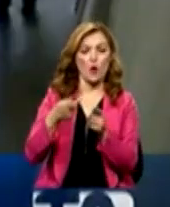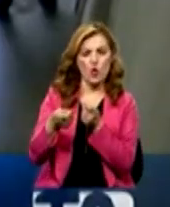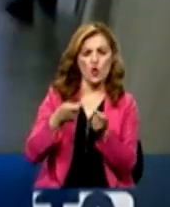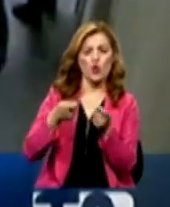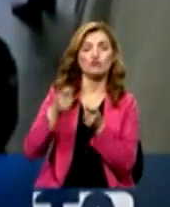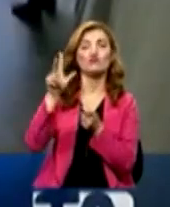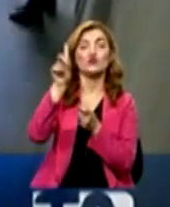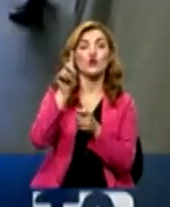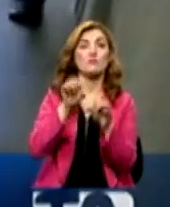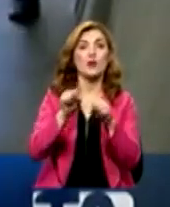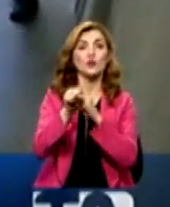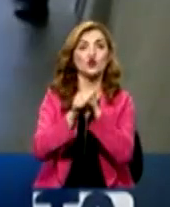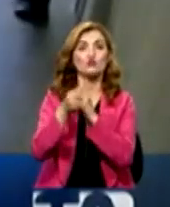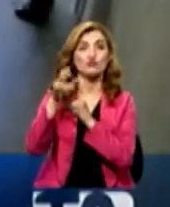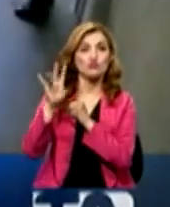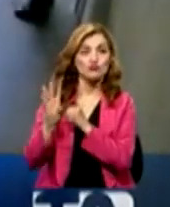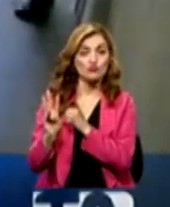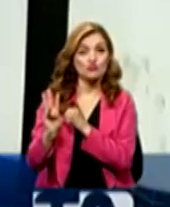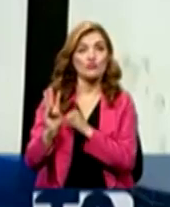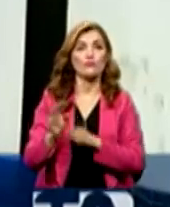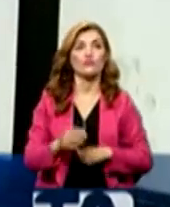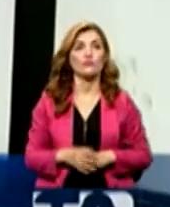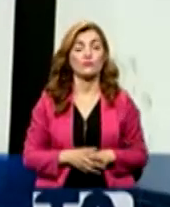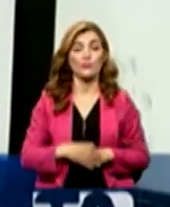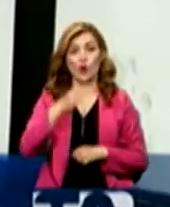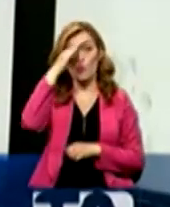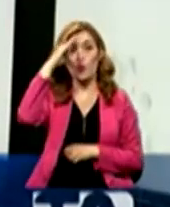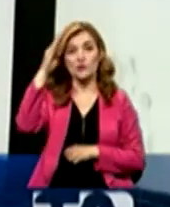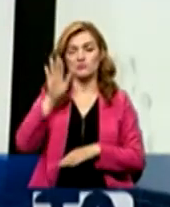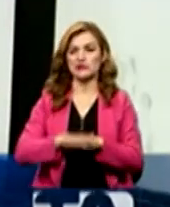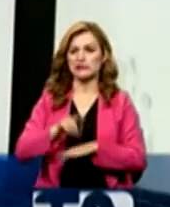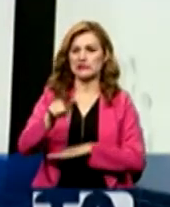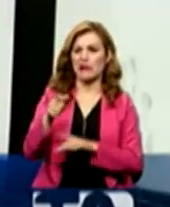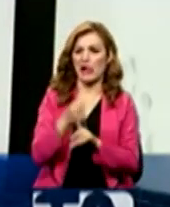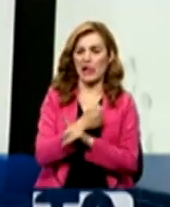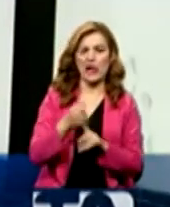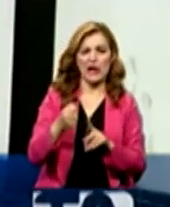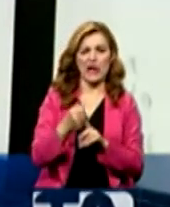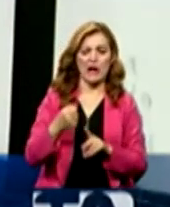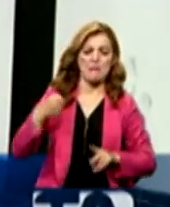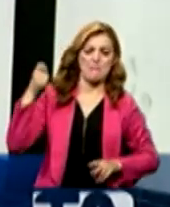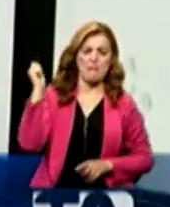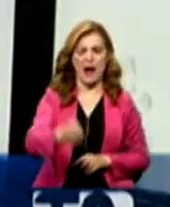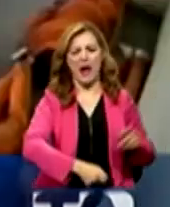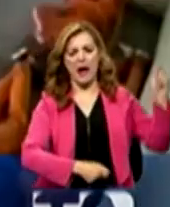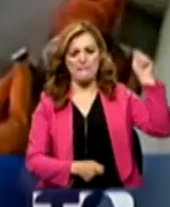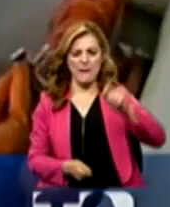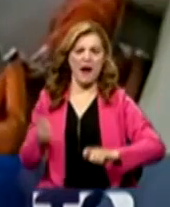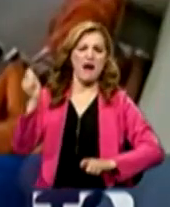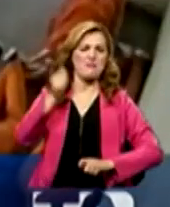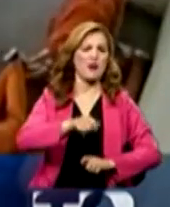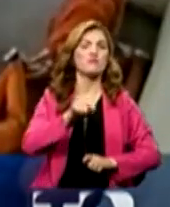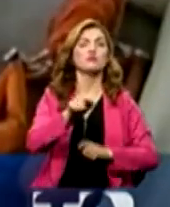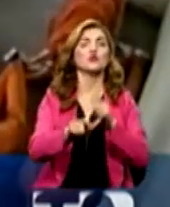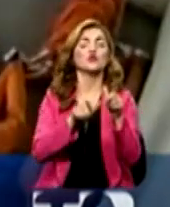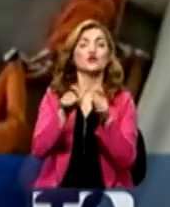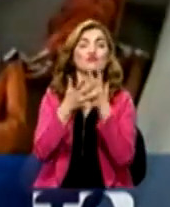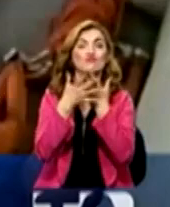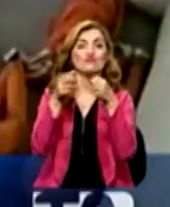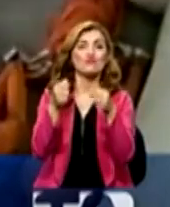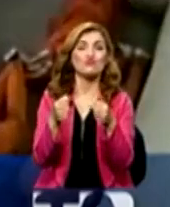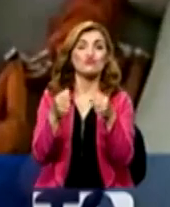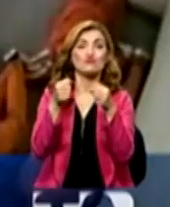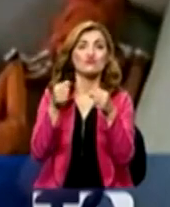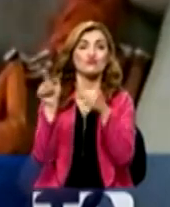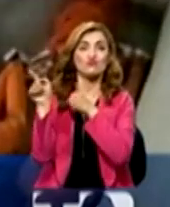de mayo de 2016. Los gendarmes fueron acusados por el delito de tortura a personas privadas de la libertad al interior del pabellón